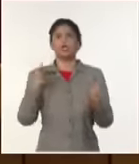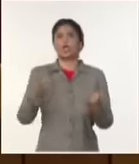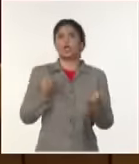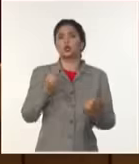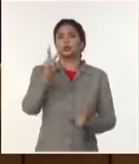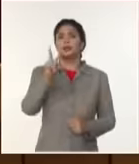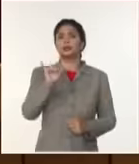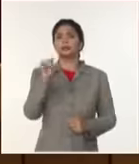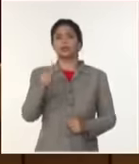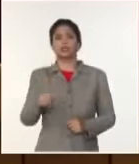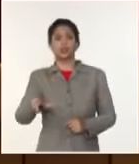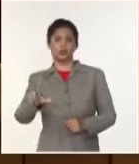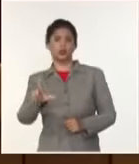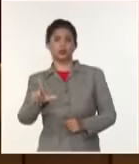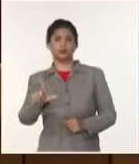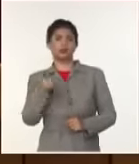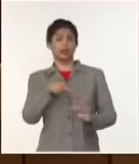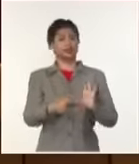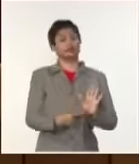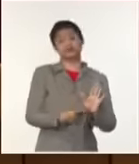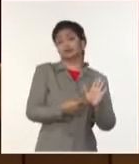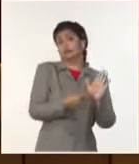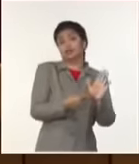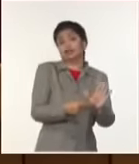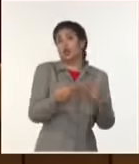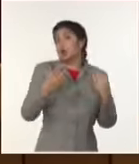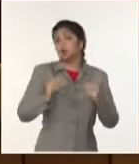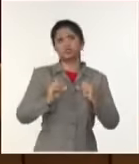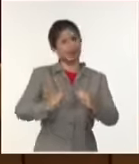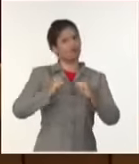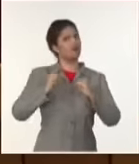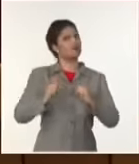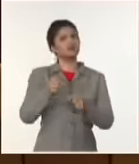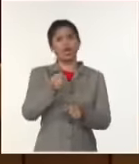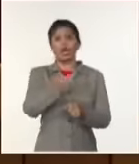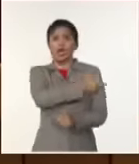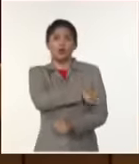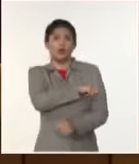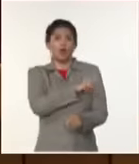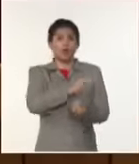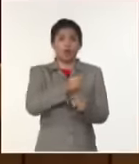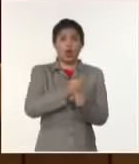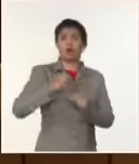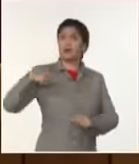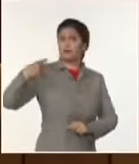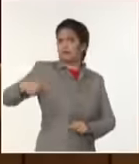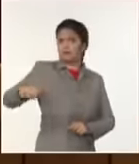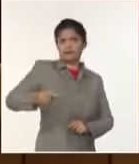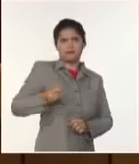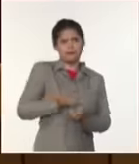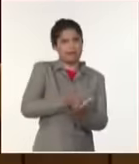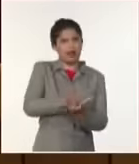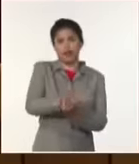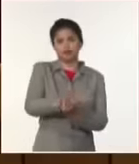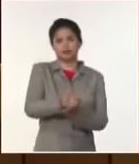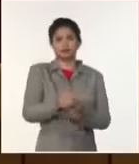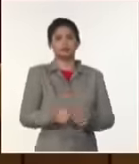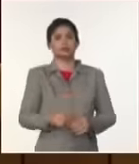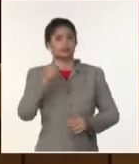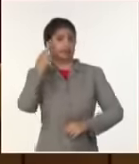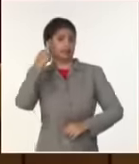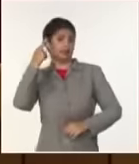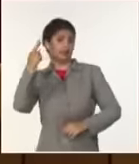pequeño motor de rebeldía que prendió el gran motor de la revolución de Fidel, Raúl, Ramiro y la ejemplar generación del centenario del